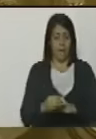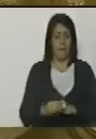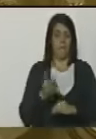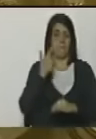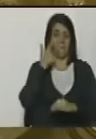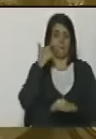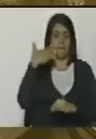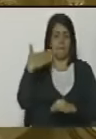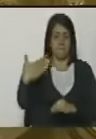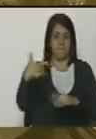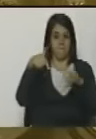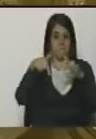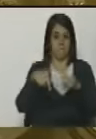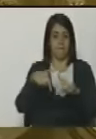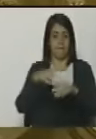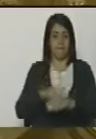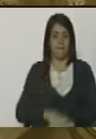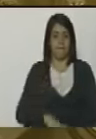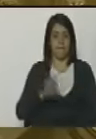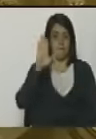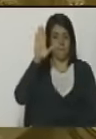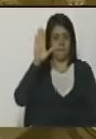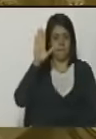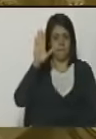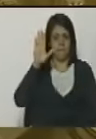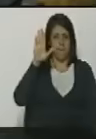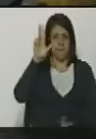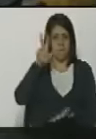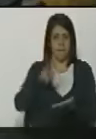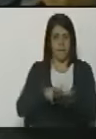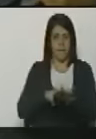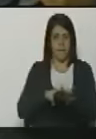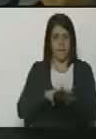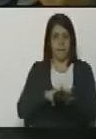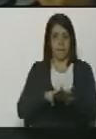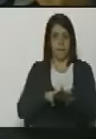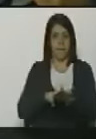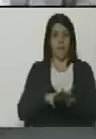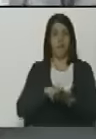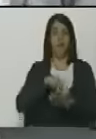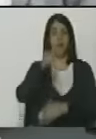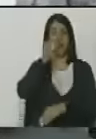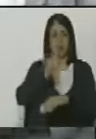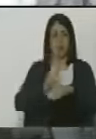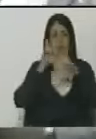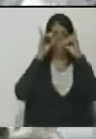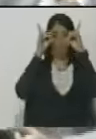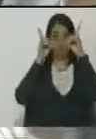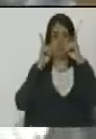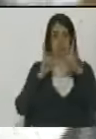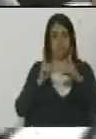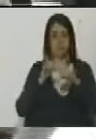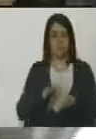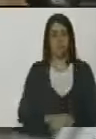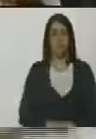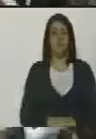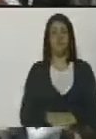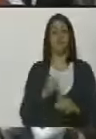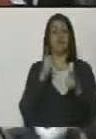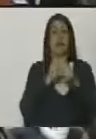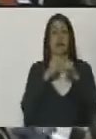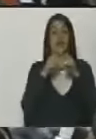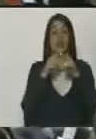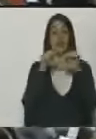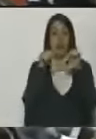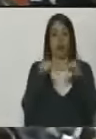sírvanse manifestarlo con la señal de costumbre. Queda aprobado por unanimidad. En